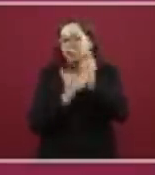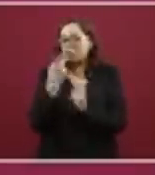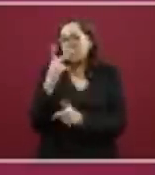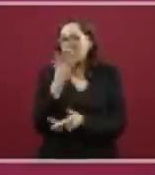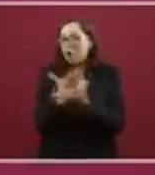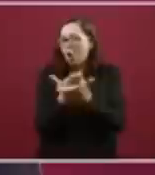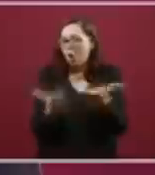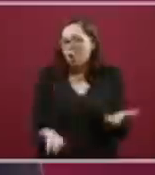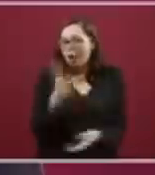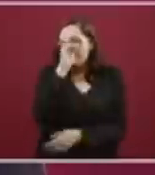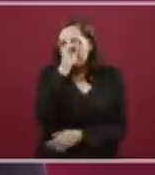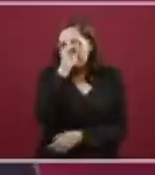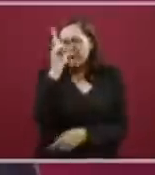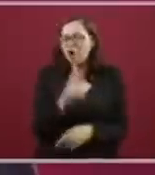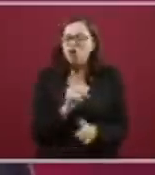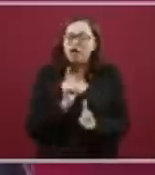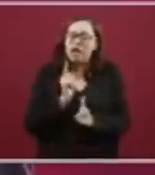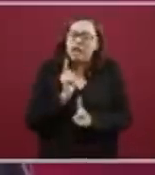que también eso les molesta, pero